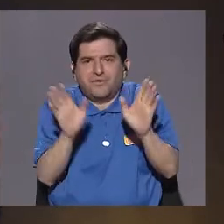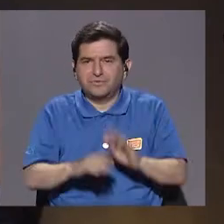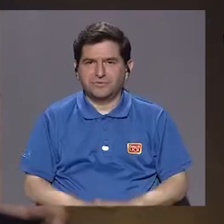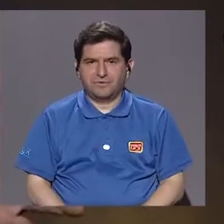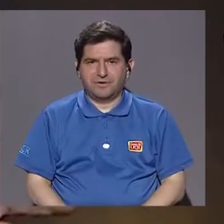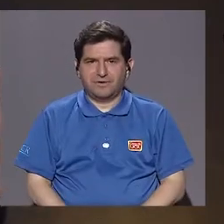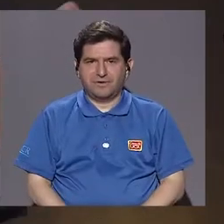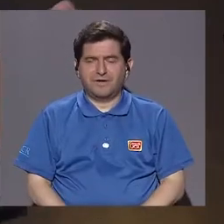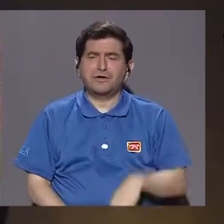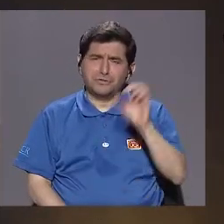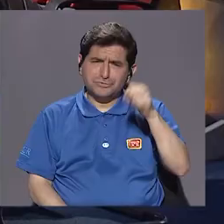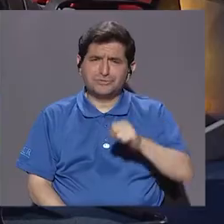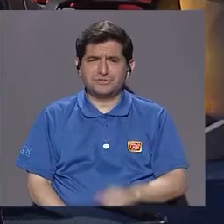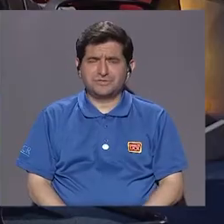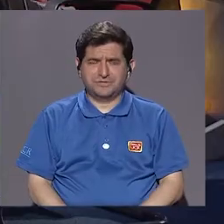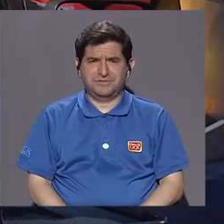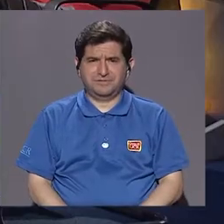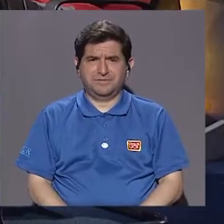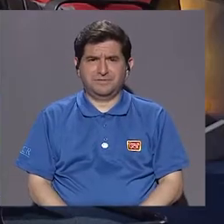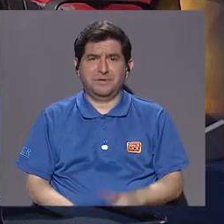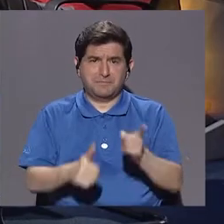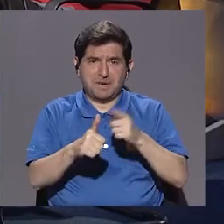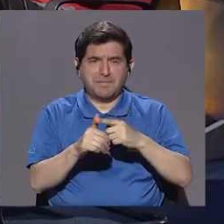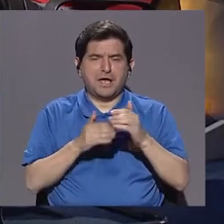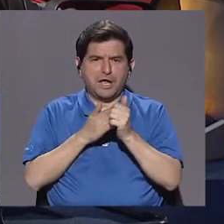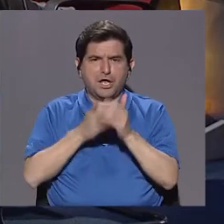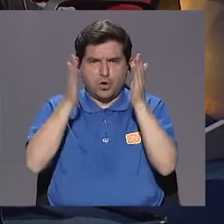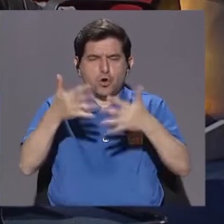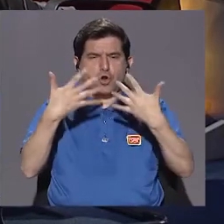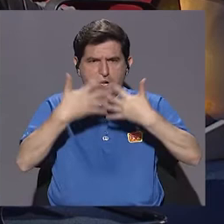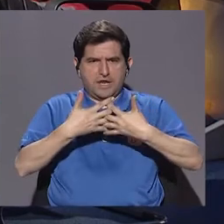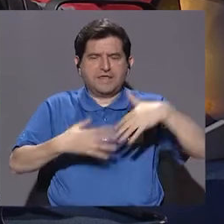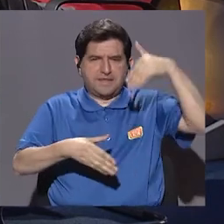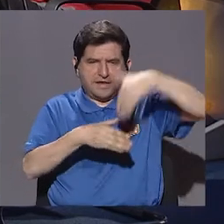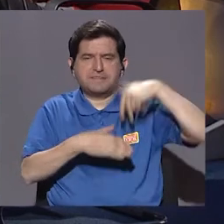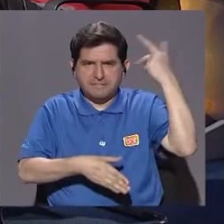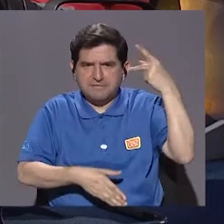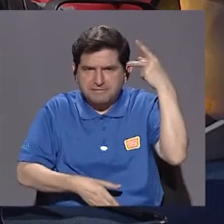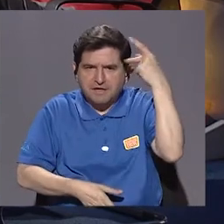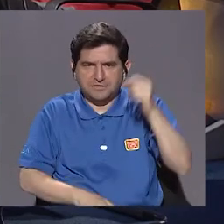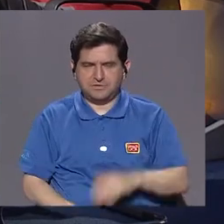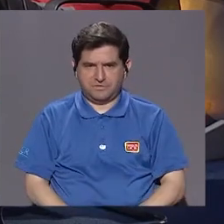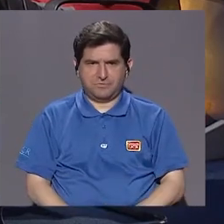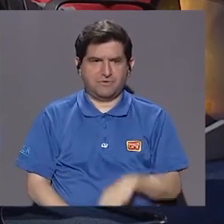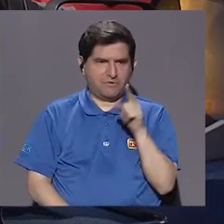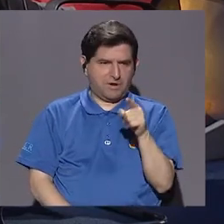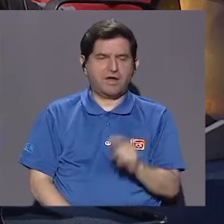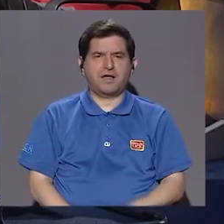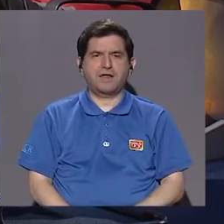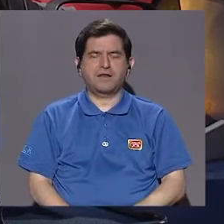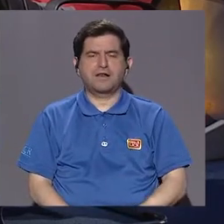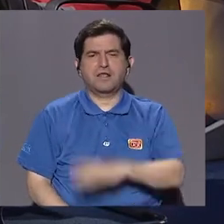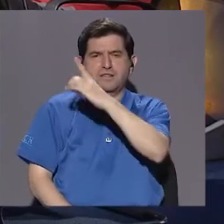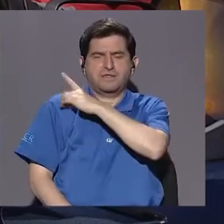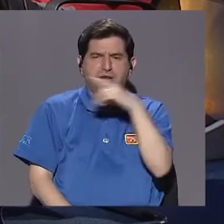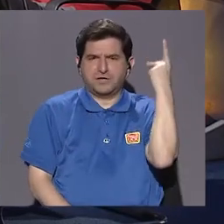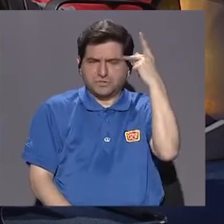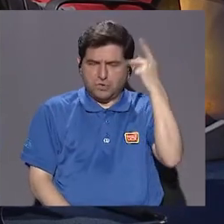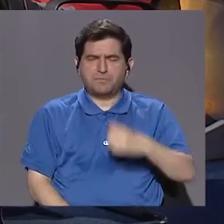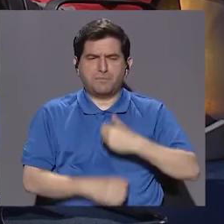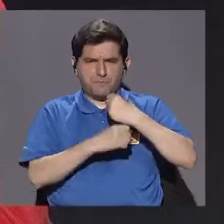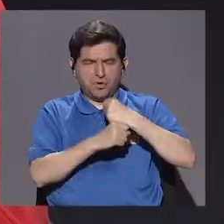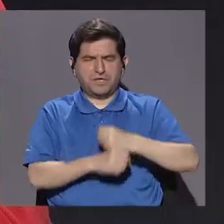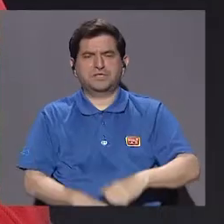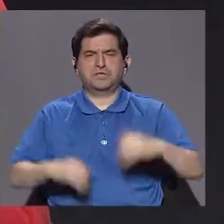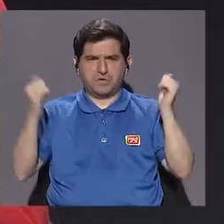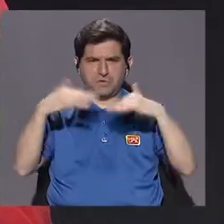con sigilo el arma líder político primero un líder empresarial que se mete a la política ejerce una dirección político militar de la